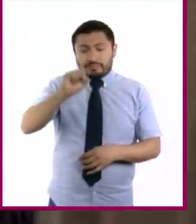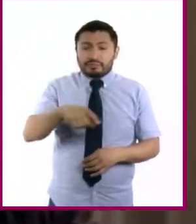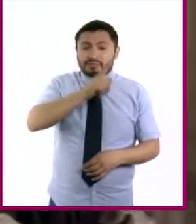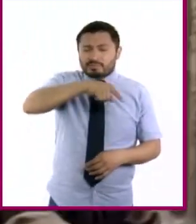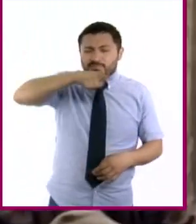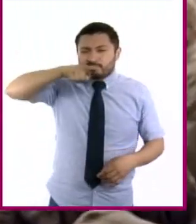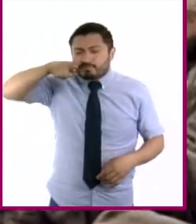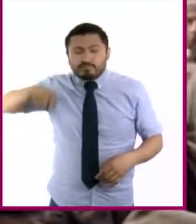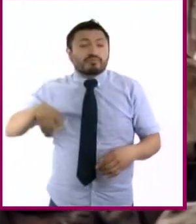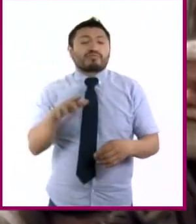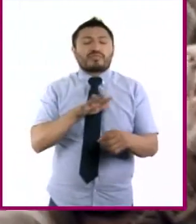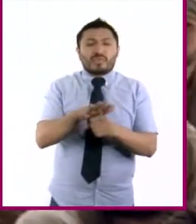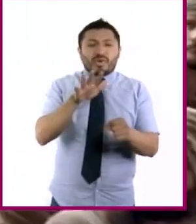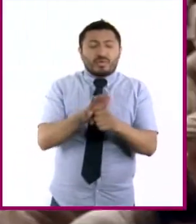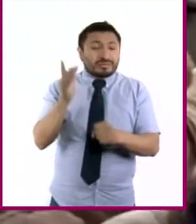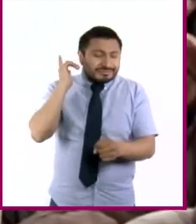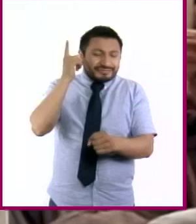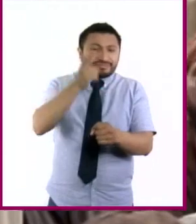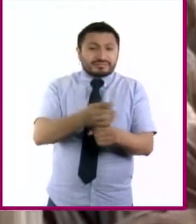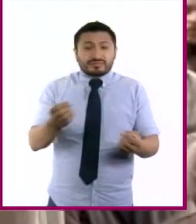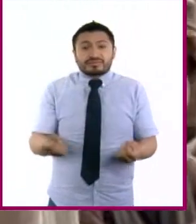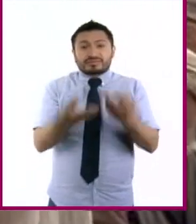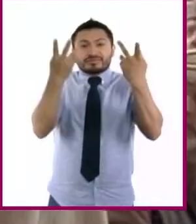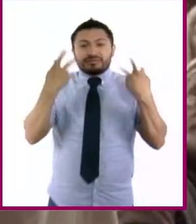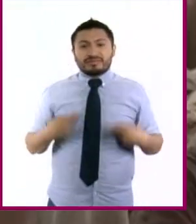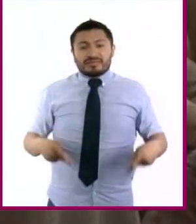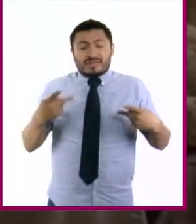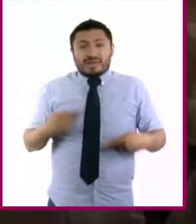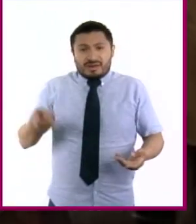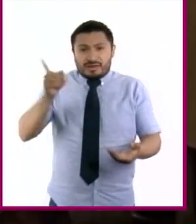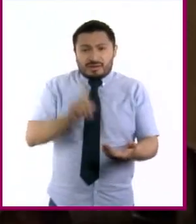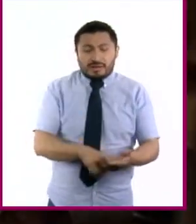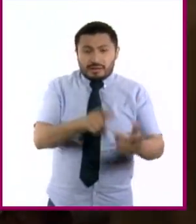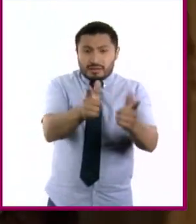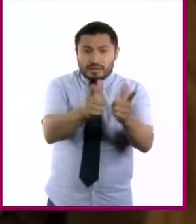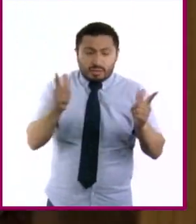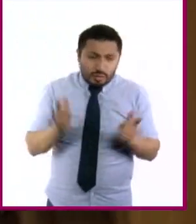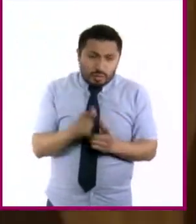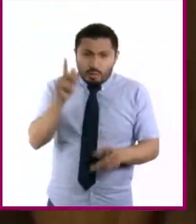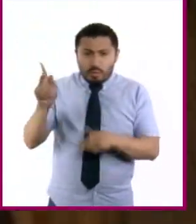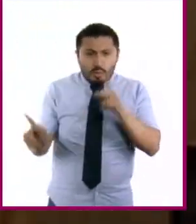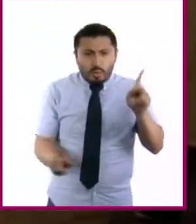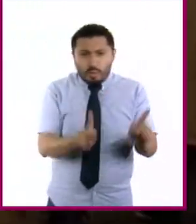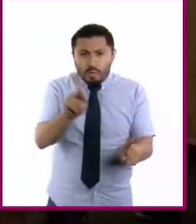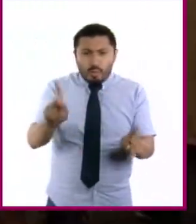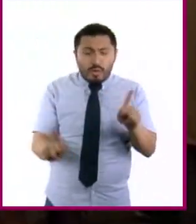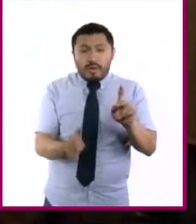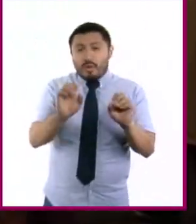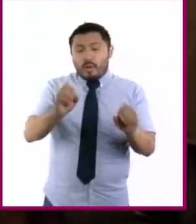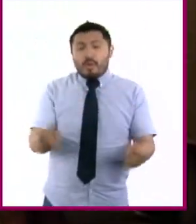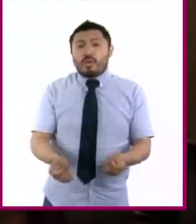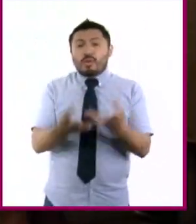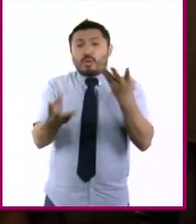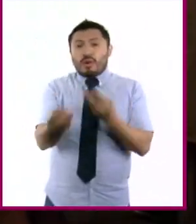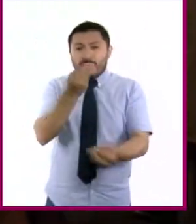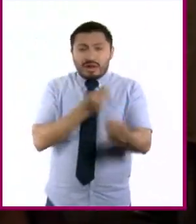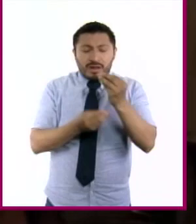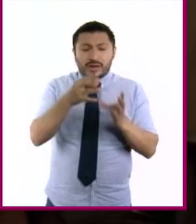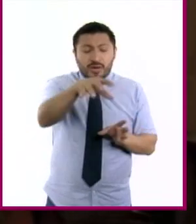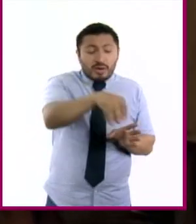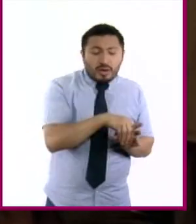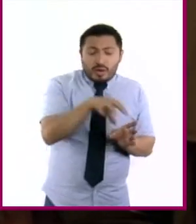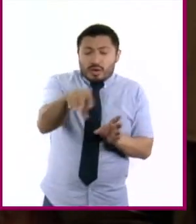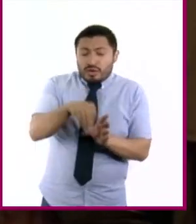cuales se sabía cuántas personas había en un poblado o la cantidad de comida que se podía recolectar